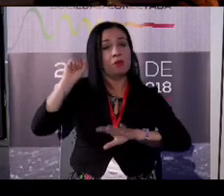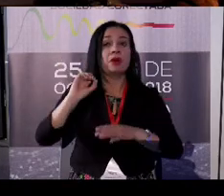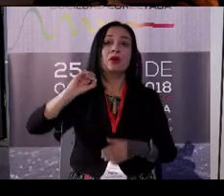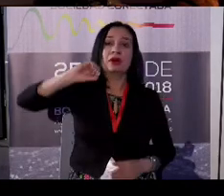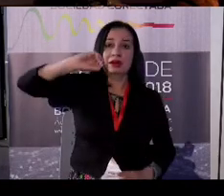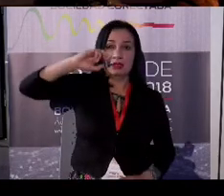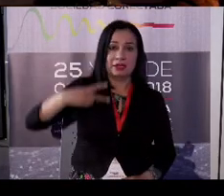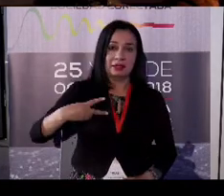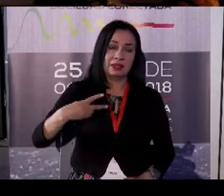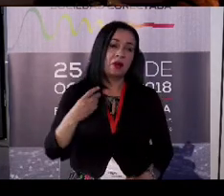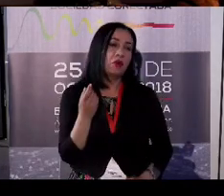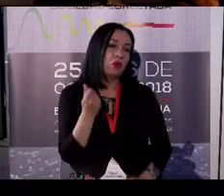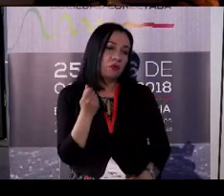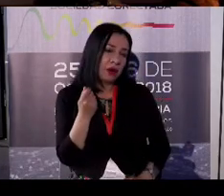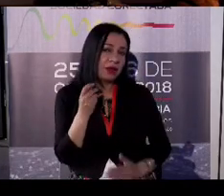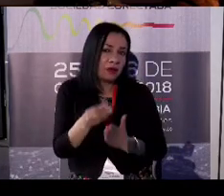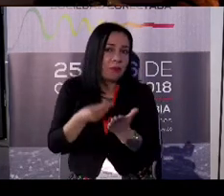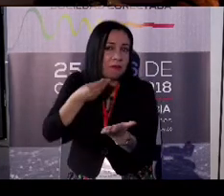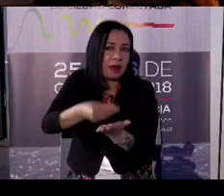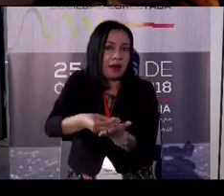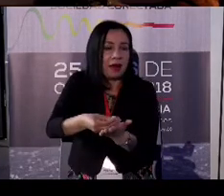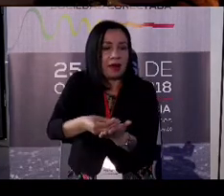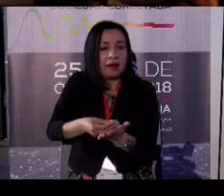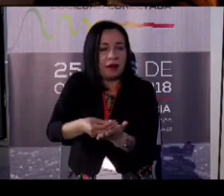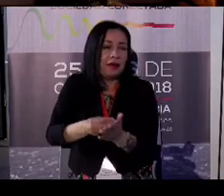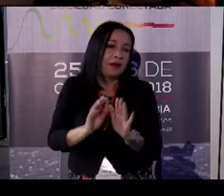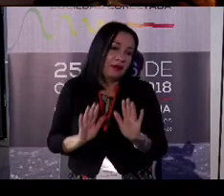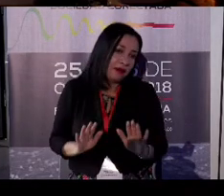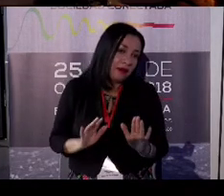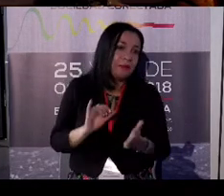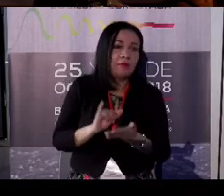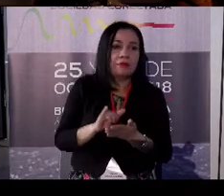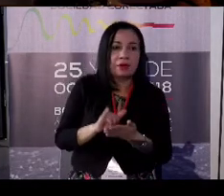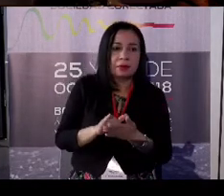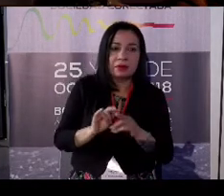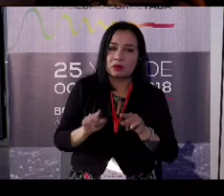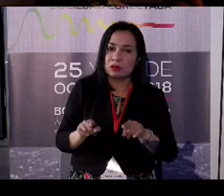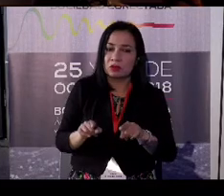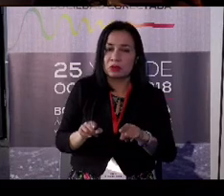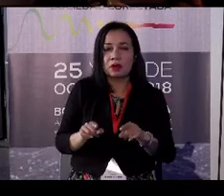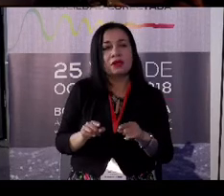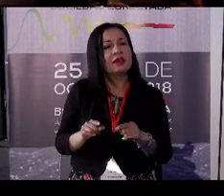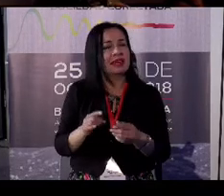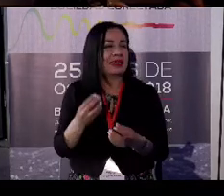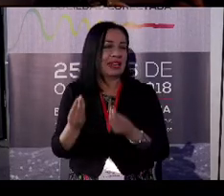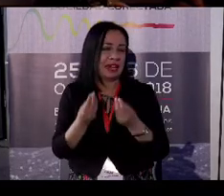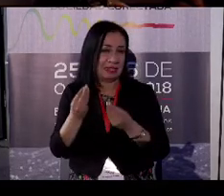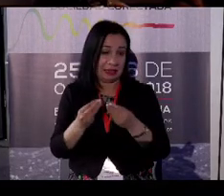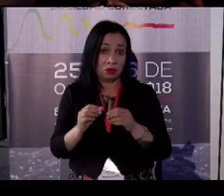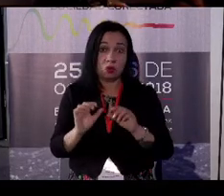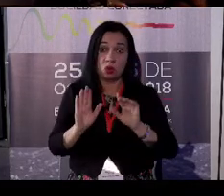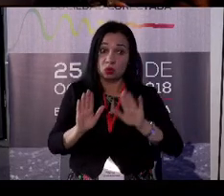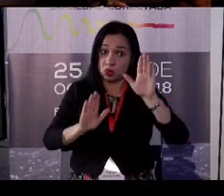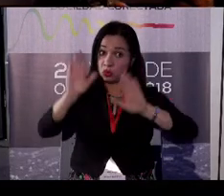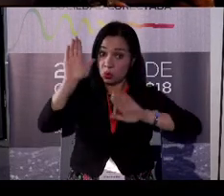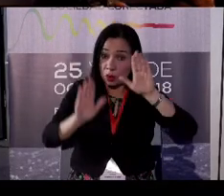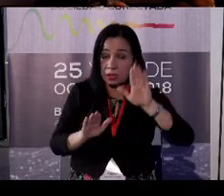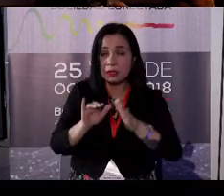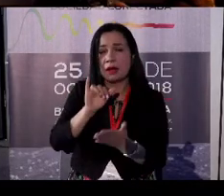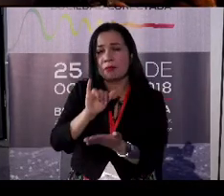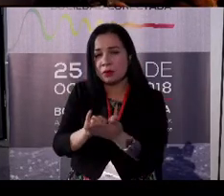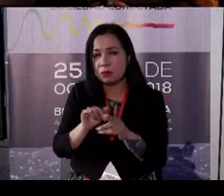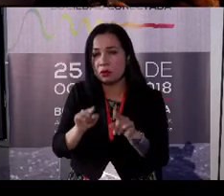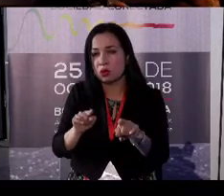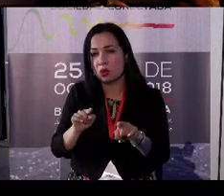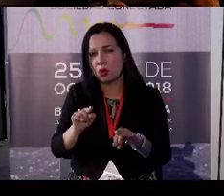precio. ¿Qué pasa ahí? Que cuando eso se hace, cuando se establece la subasta de esa manera, usted encuentra